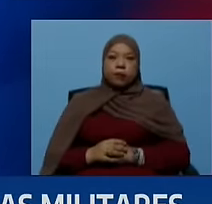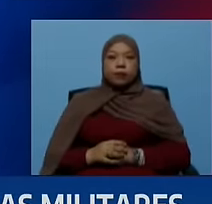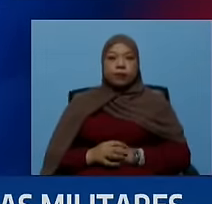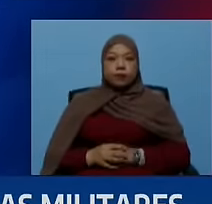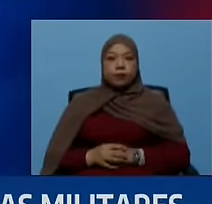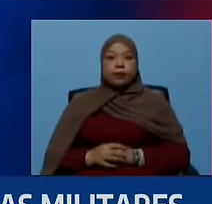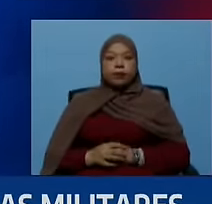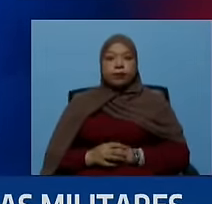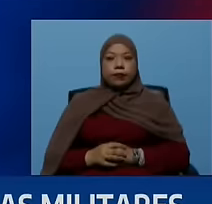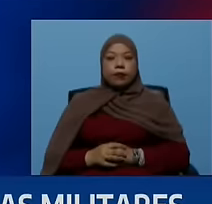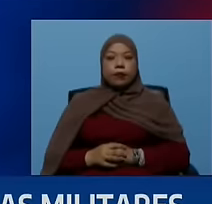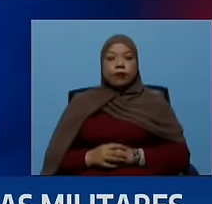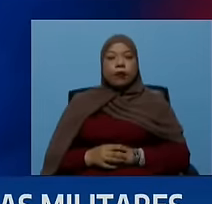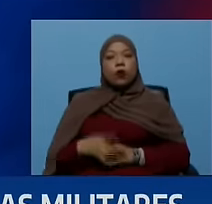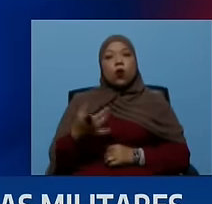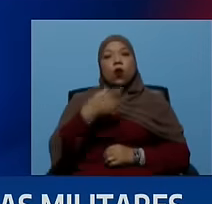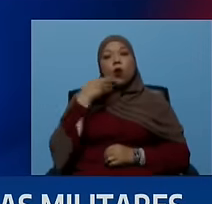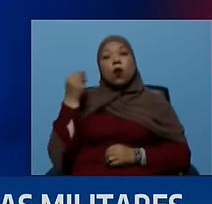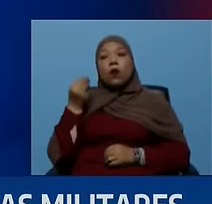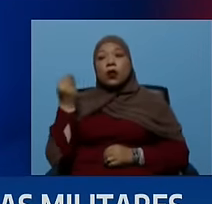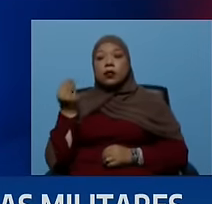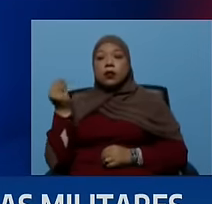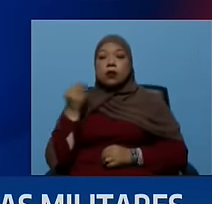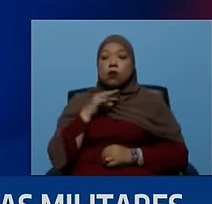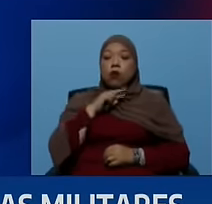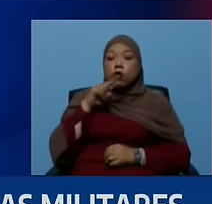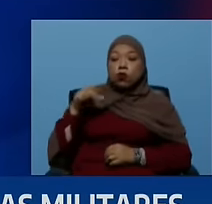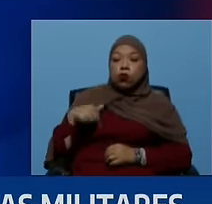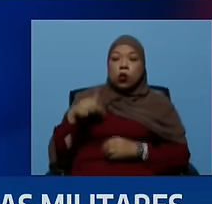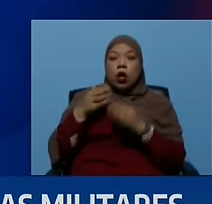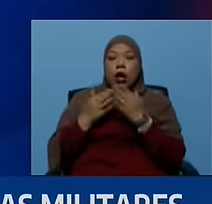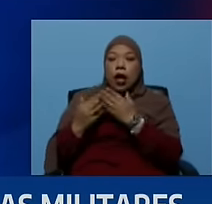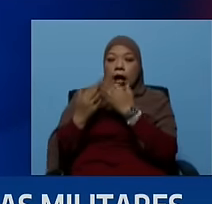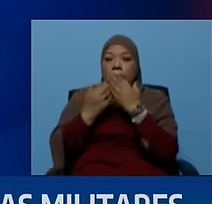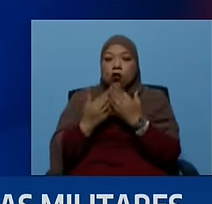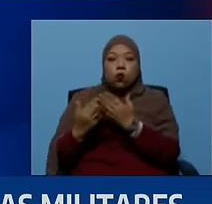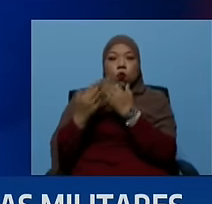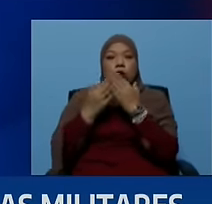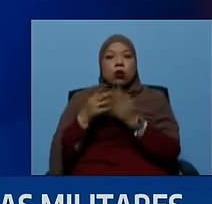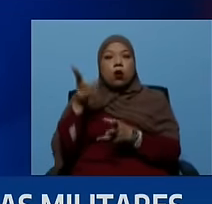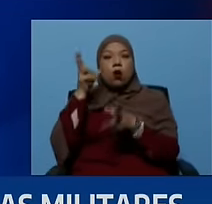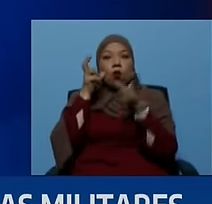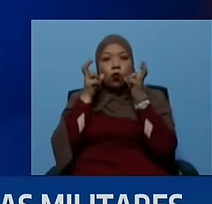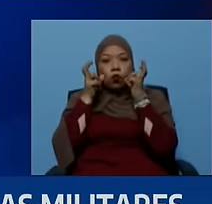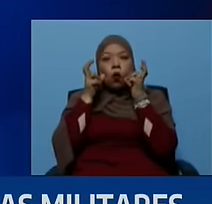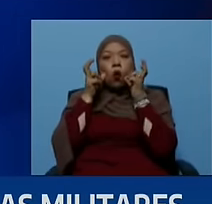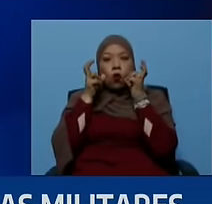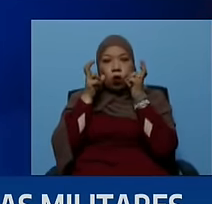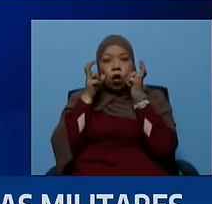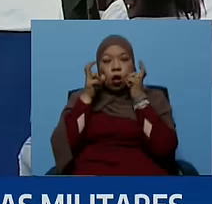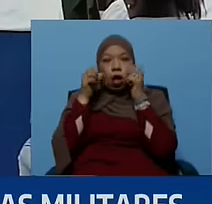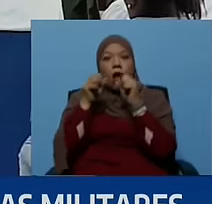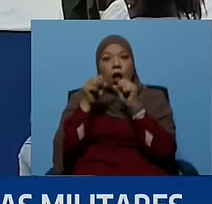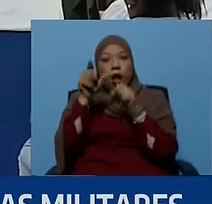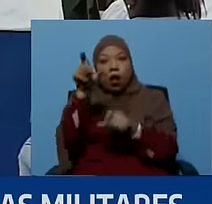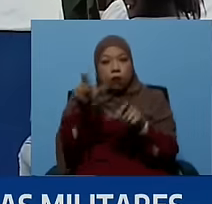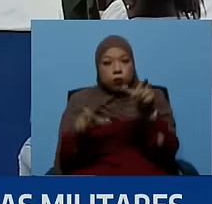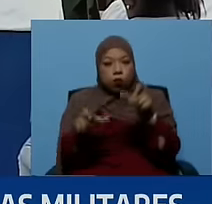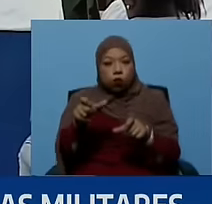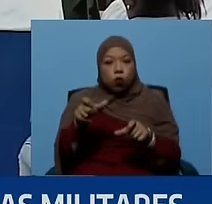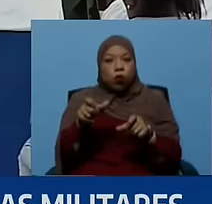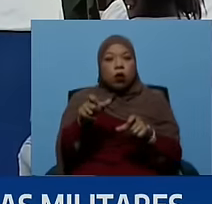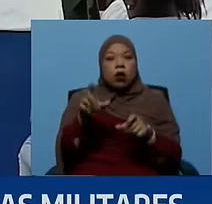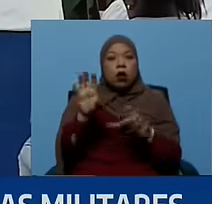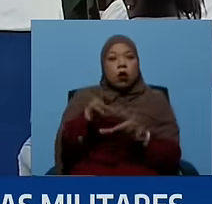vida Porque siendo muy chamitos aquí nosotros estudiábamos a yende a Víctor Jara